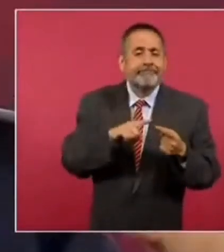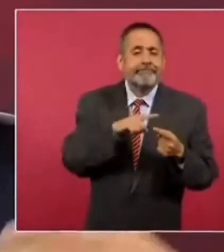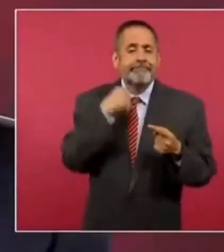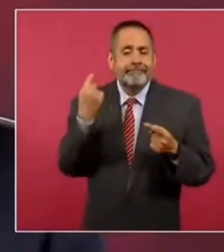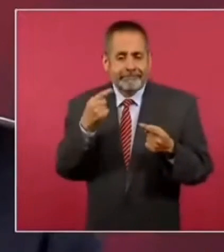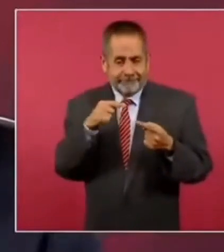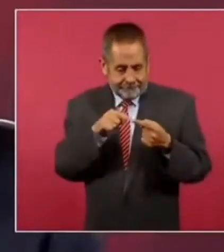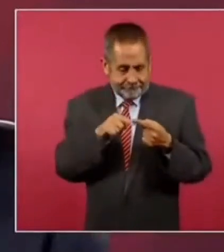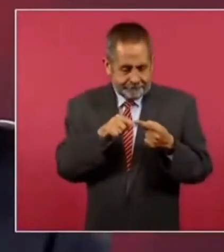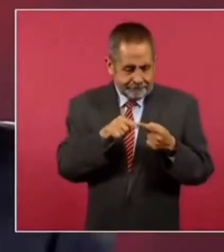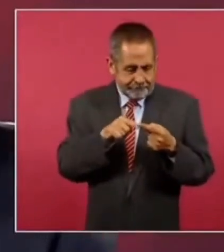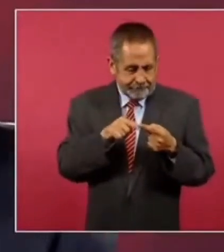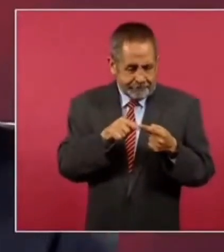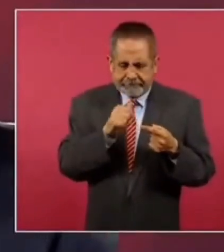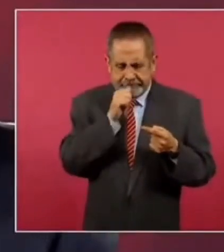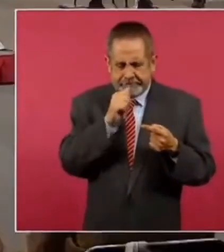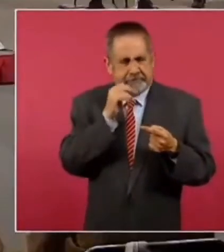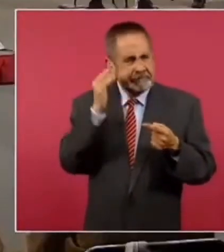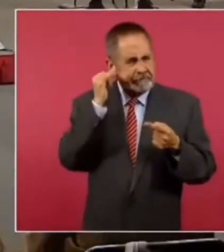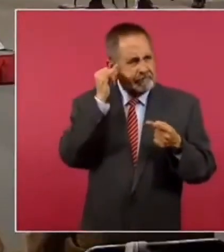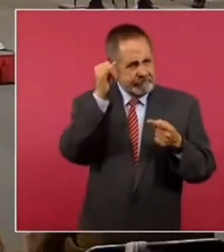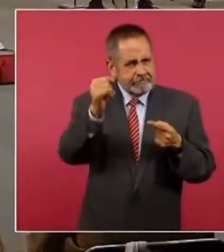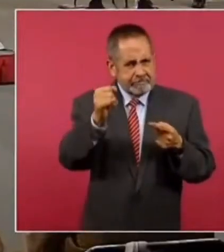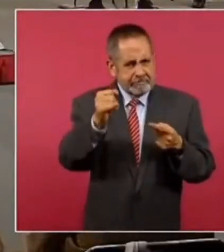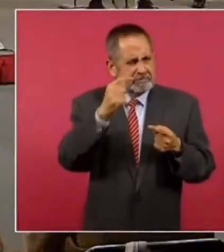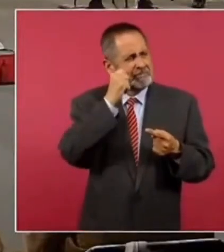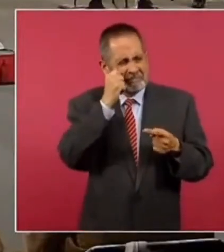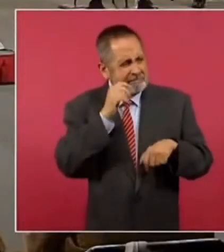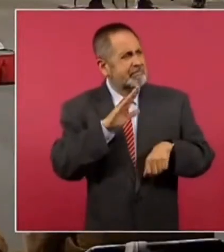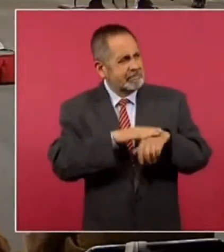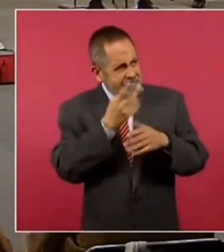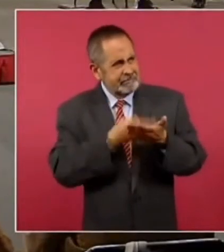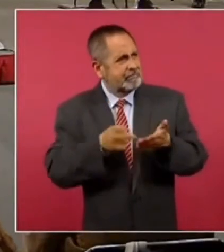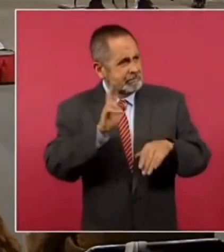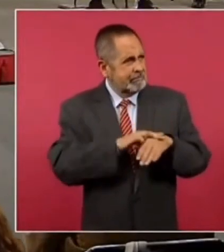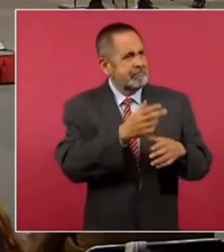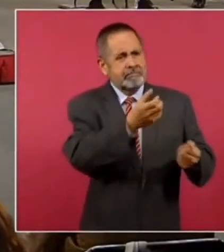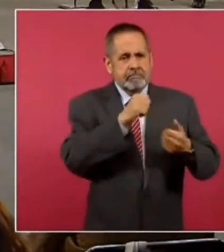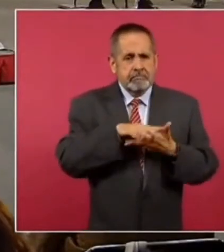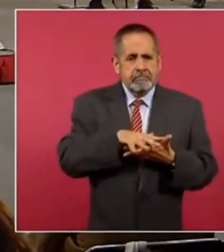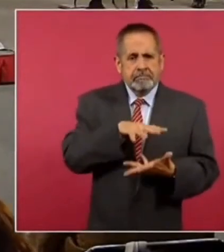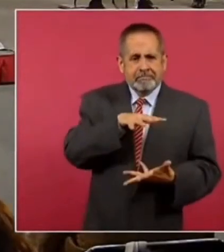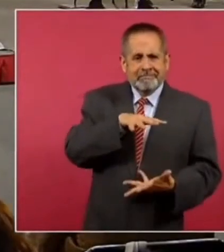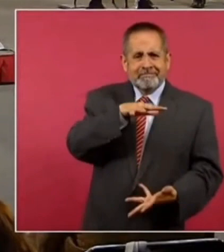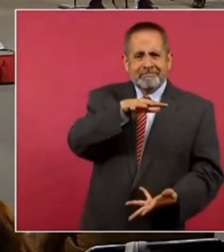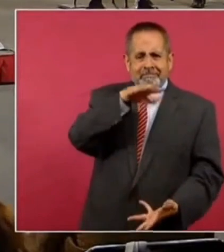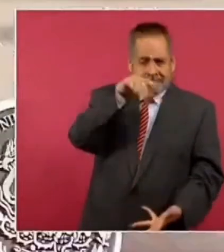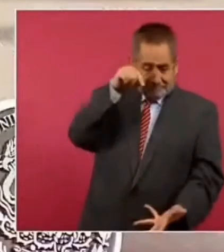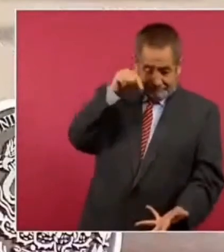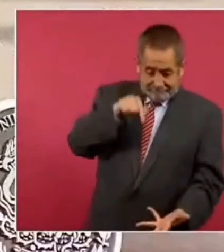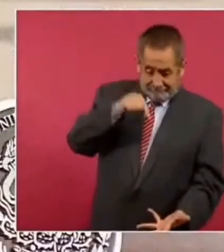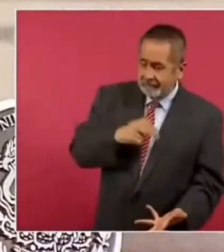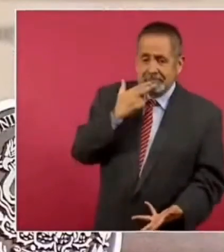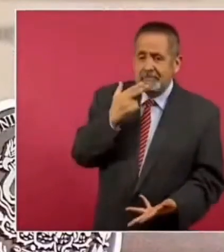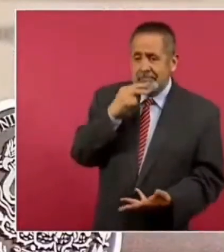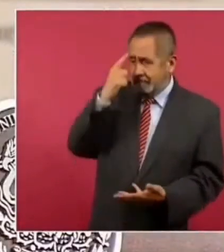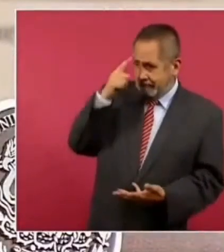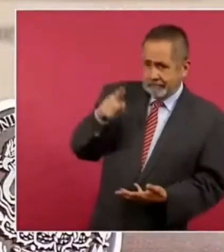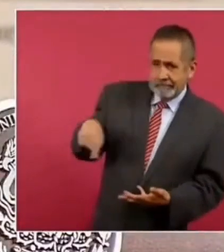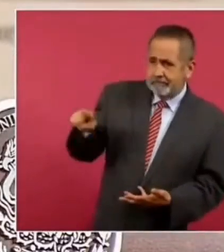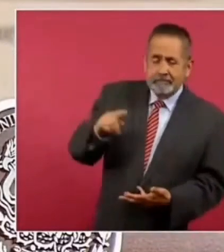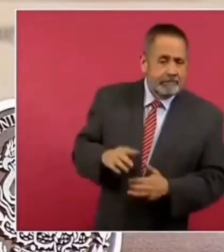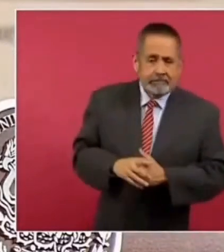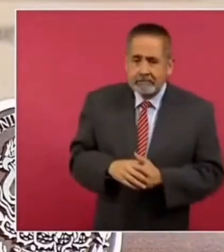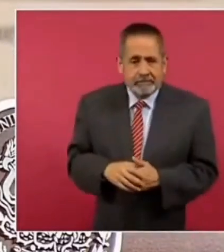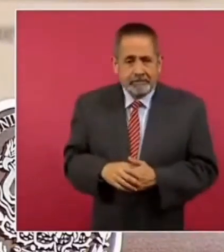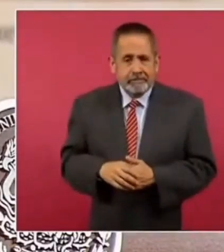pedir, saturando los almacenes. Además, el inventario se iba solicitando con un calendario, es decir, con